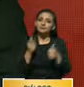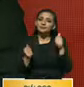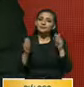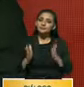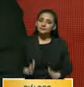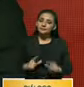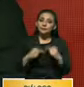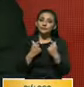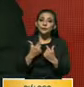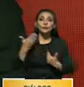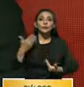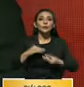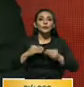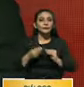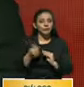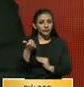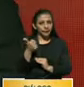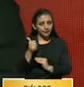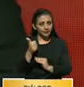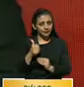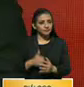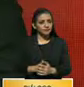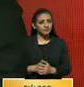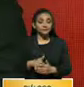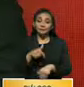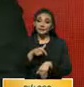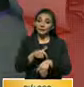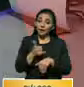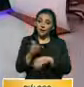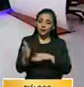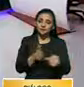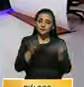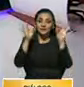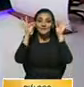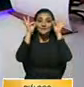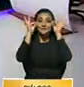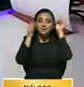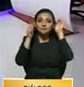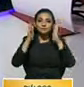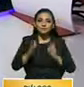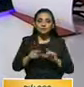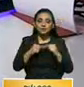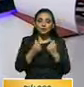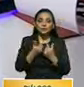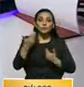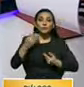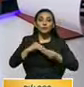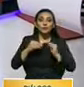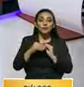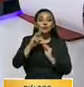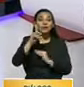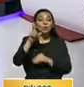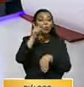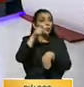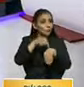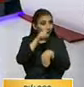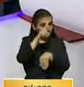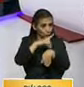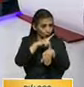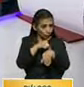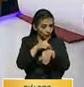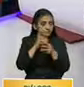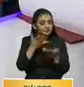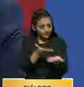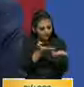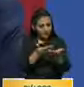candidato de Fuerza Ecuador. Es tiempo de escuchar a Guillermo Lasso, el excandidato de la Alianza Creo Suma. Asimismo, 1:30,